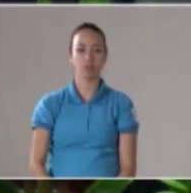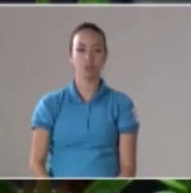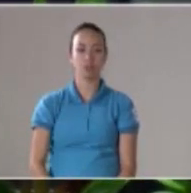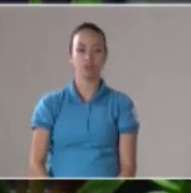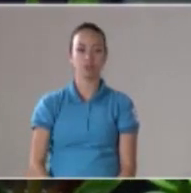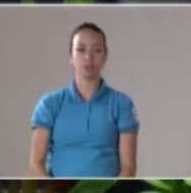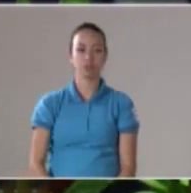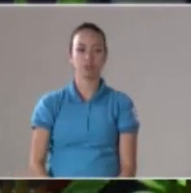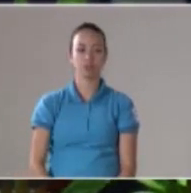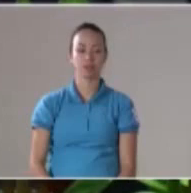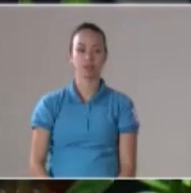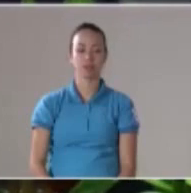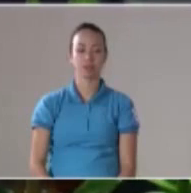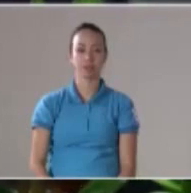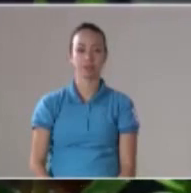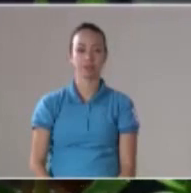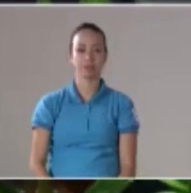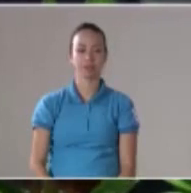25:11,